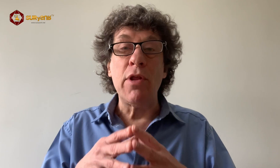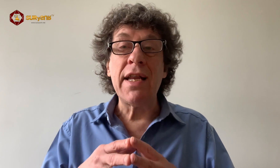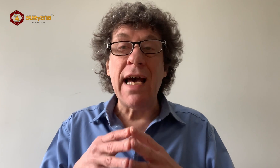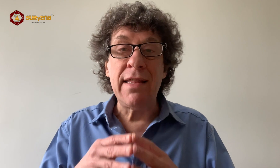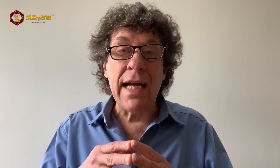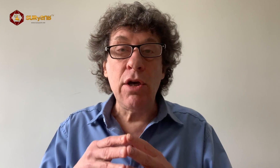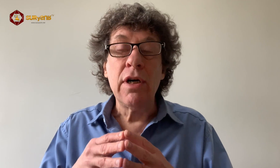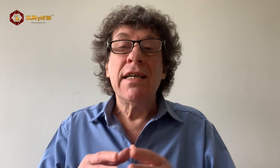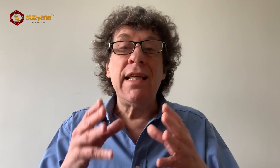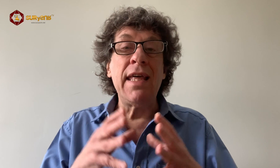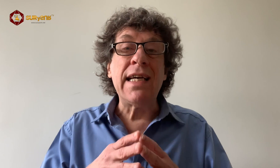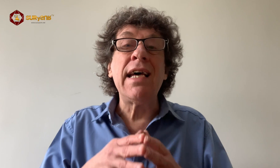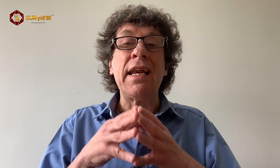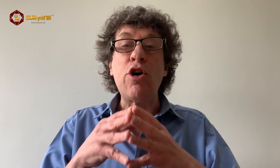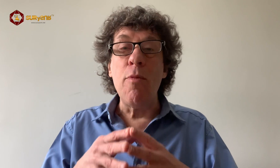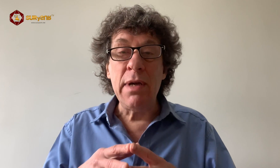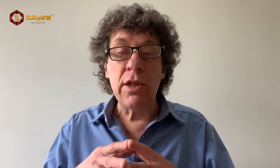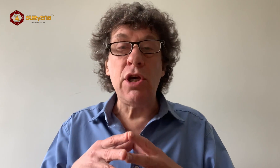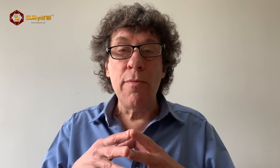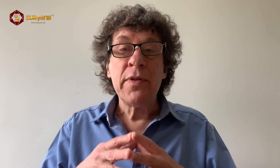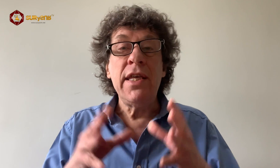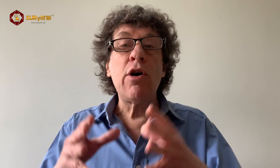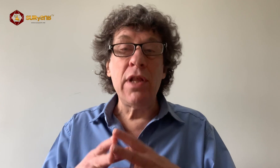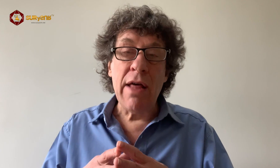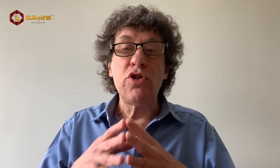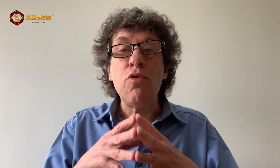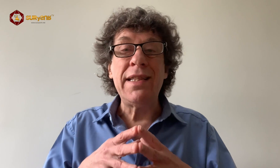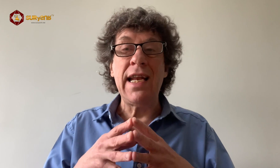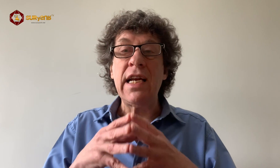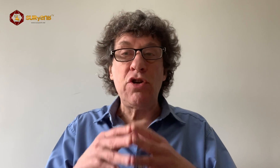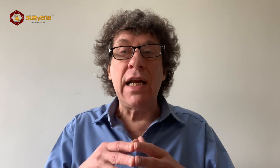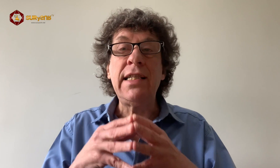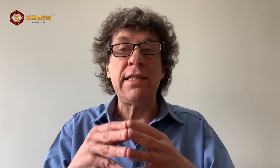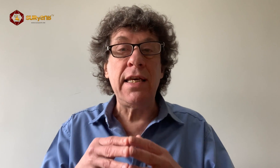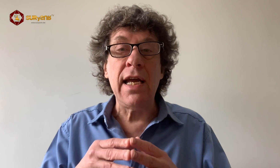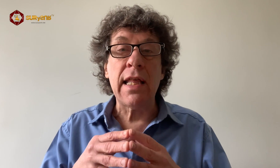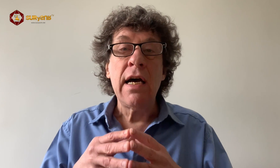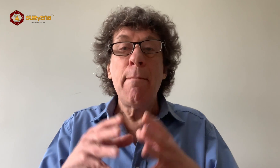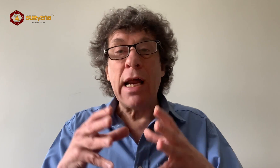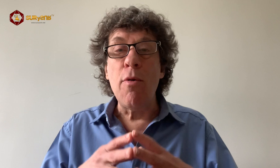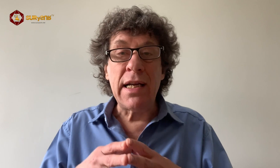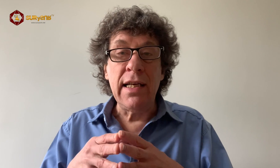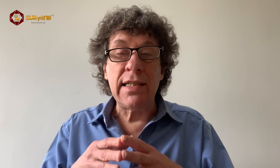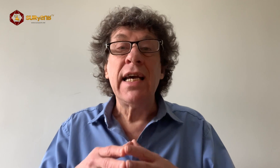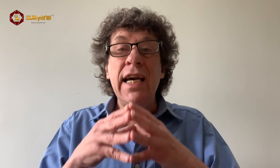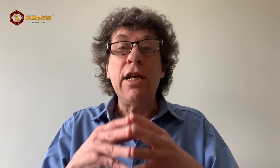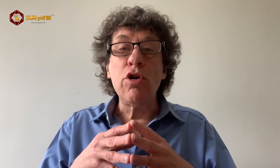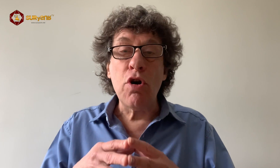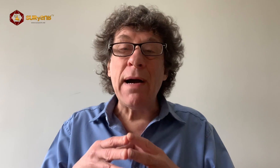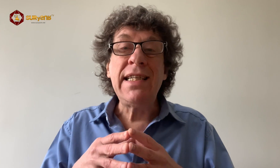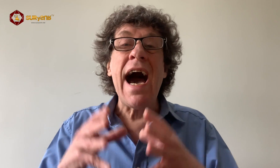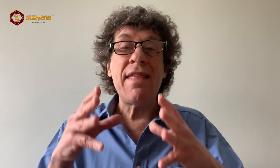el poder de antaño desde que se reconvirtió y dejó de lado sus banderas nacionalistas y de izquierda para convertirse